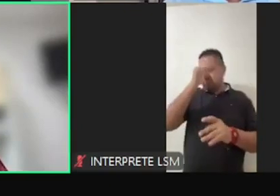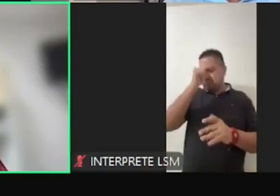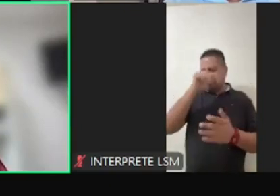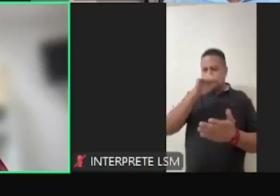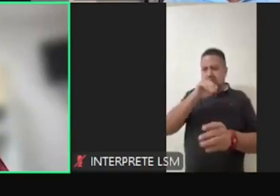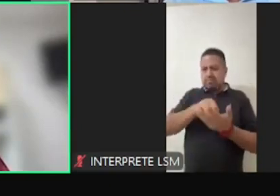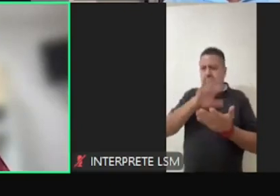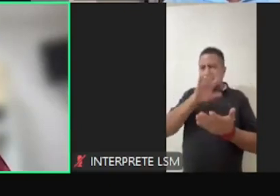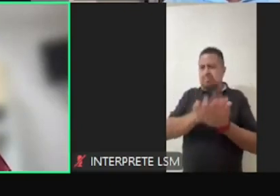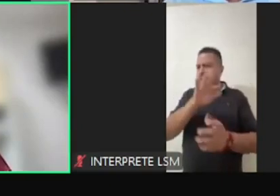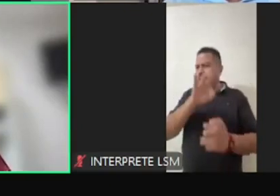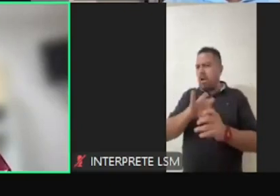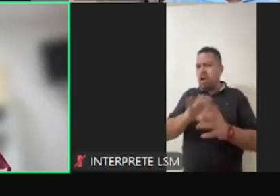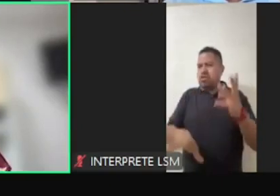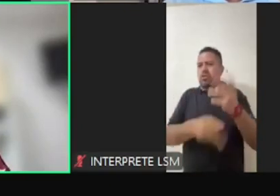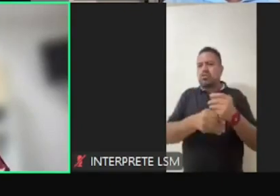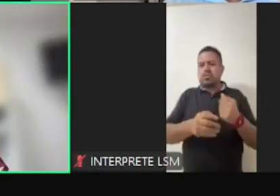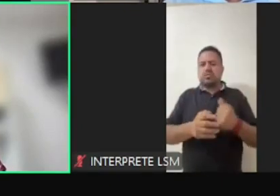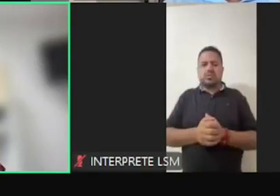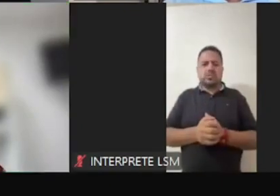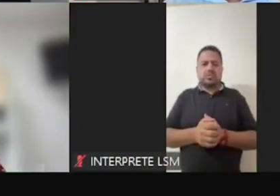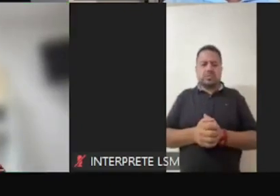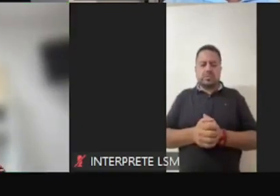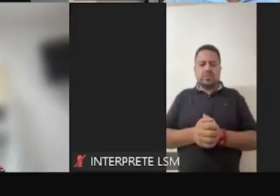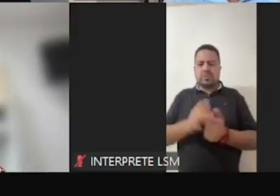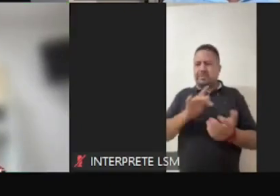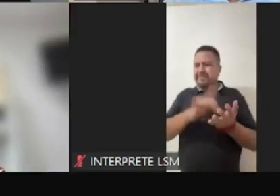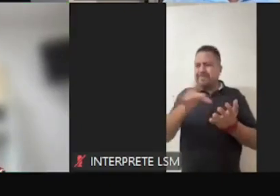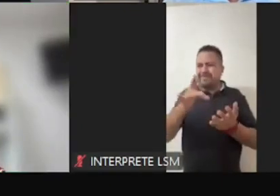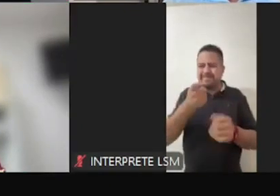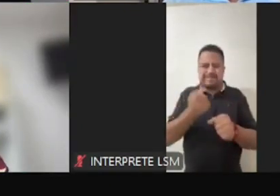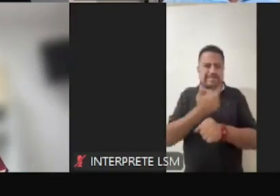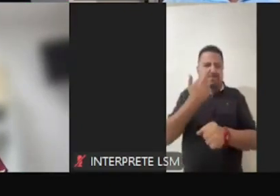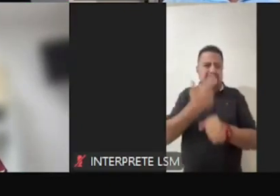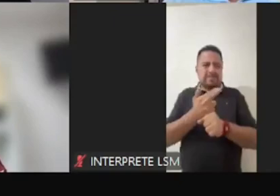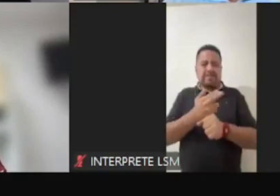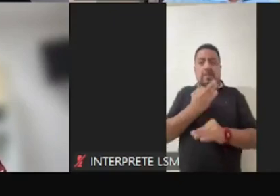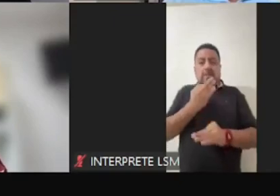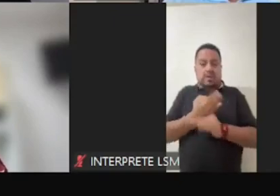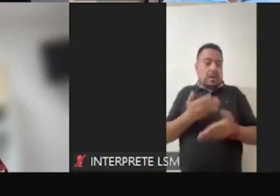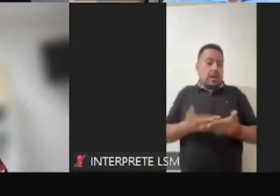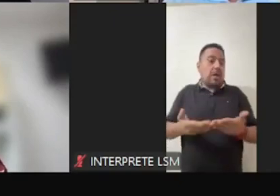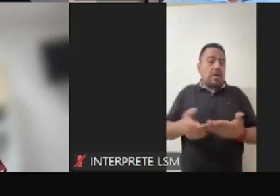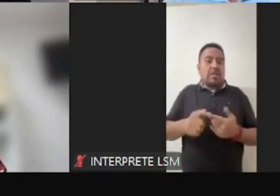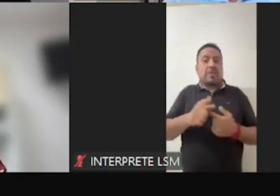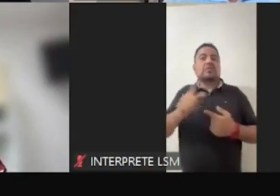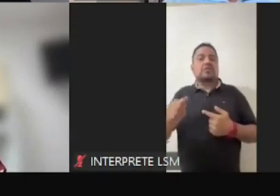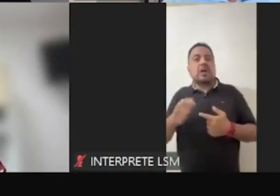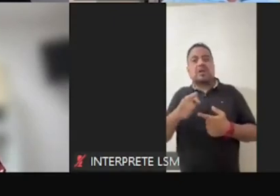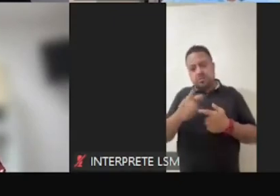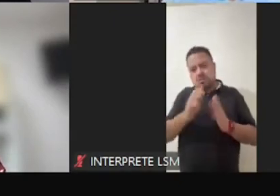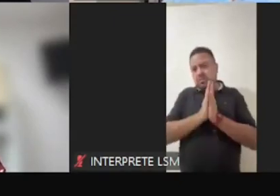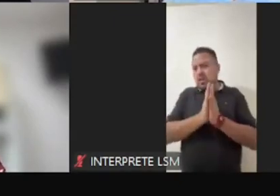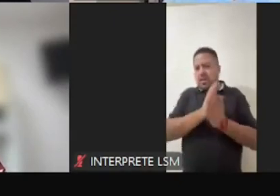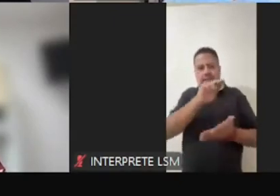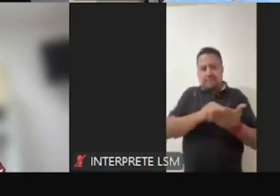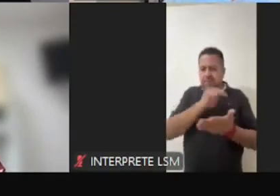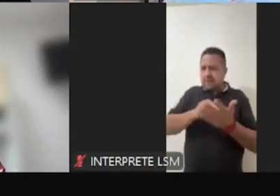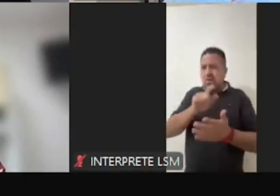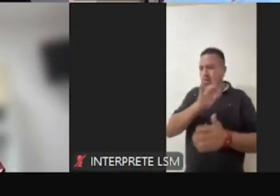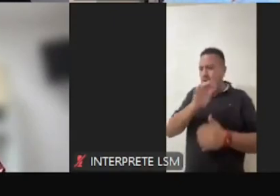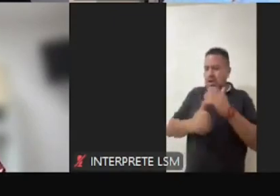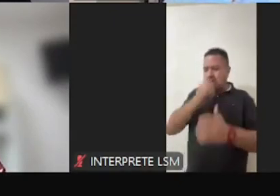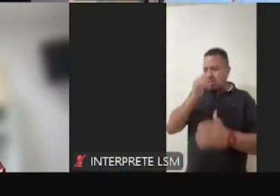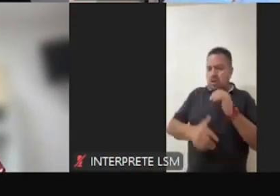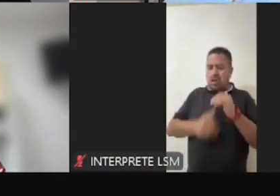aprobado por unanimidad de votos Gracias secretaria general en consecuencia sírvase recabar las firmas al finalizar la